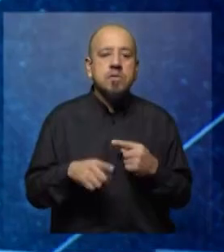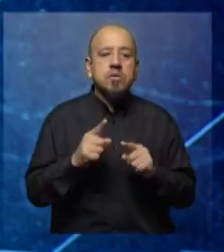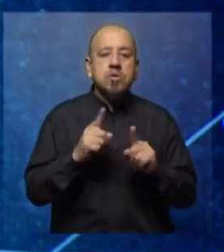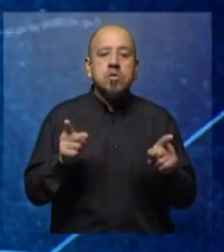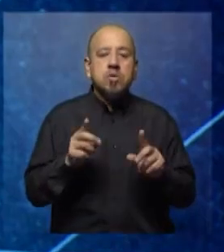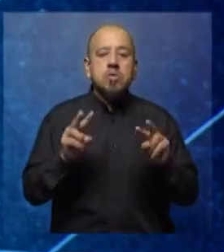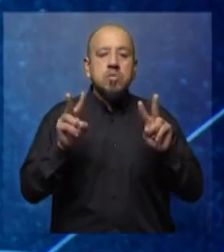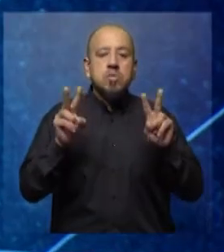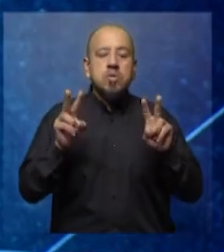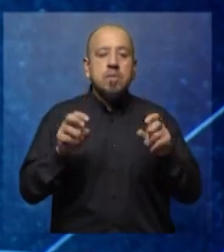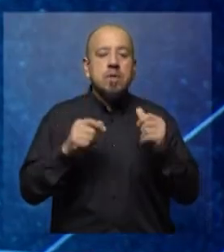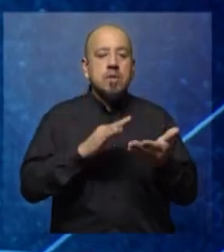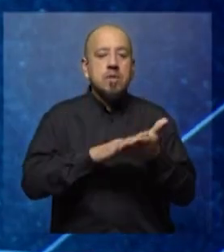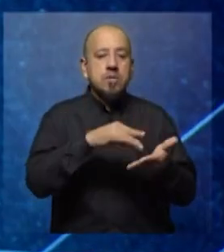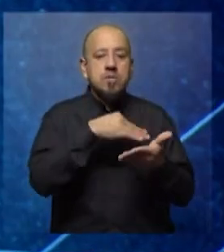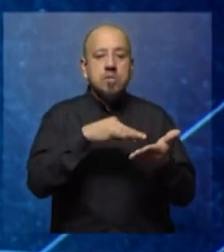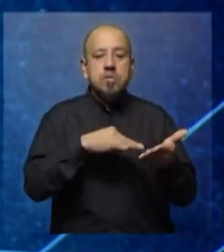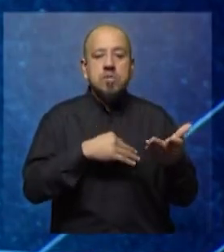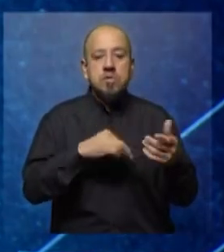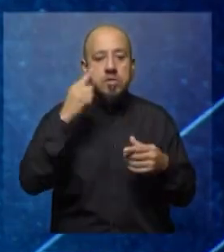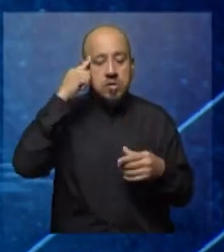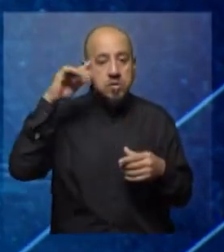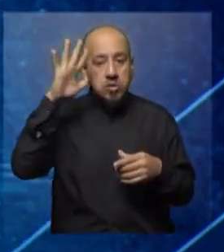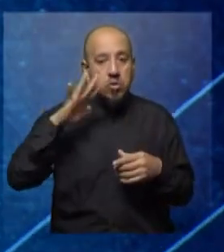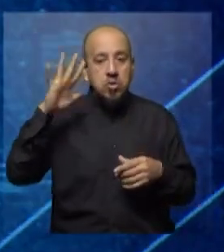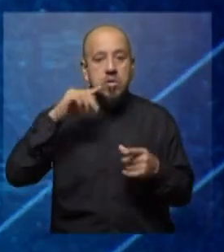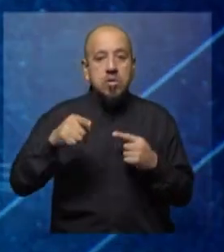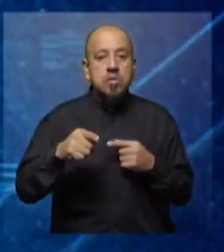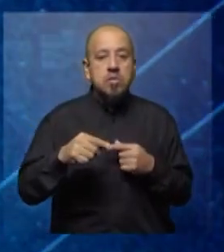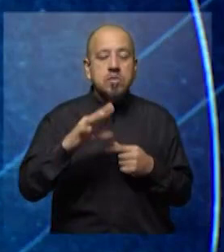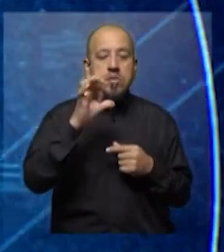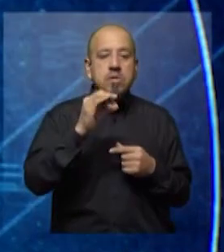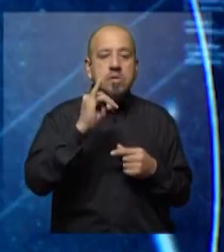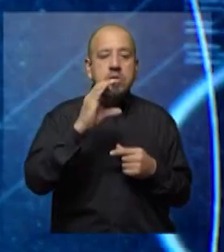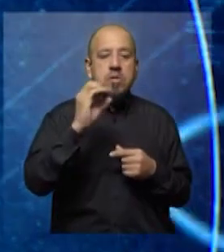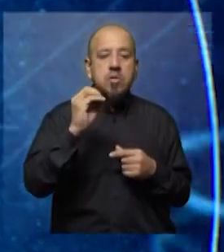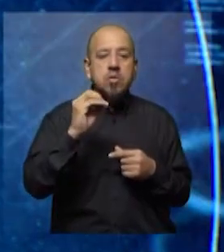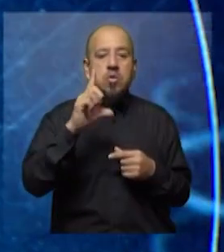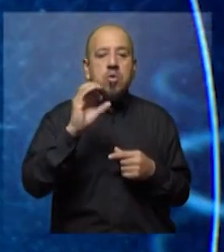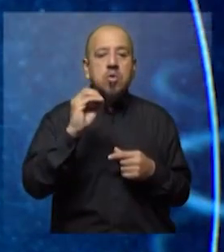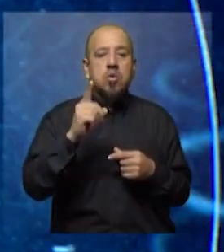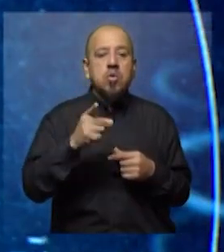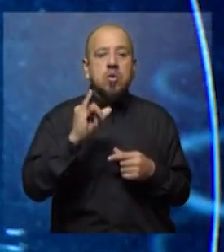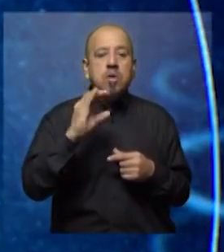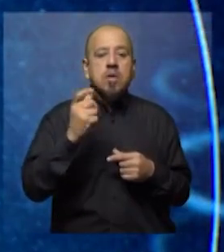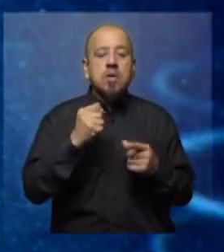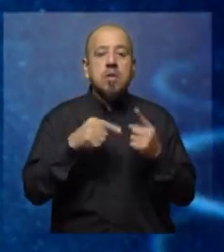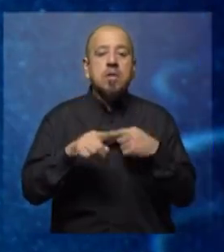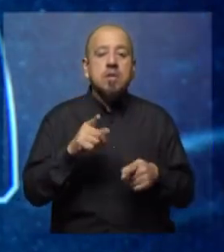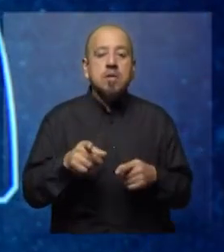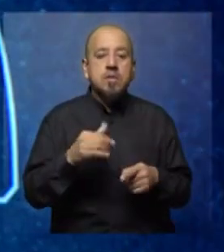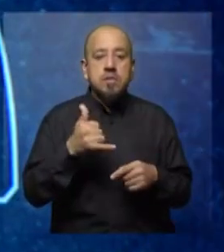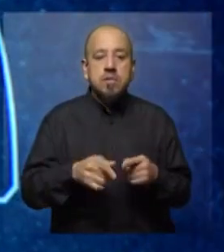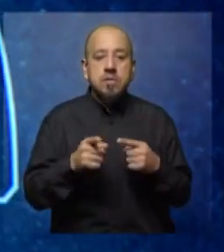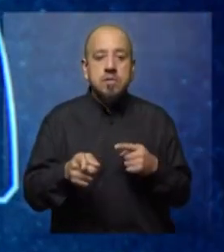texto de lógica sino y de psicológica que es un término acuñado por va Ferreira que uno de los rasgos característicos que